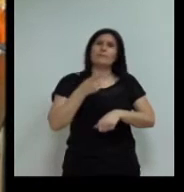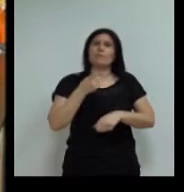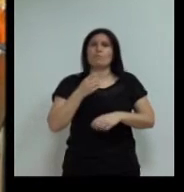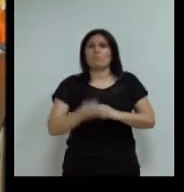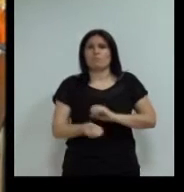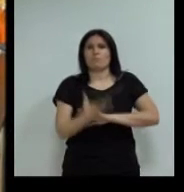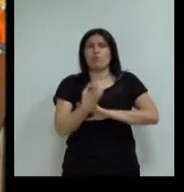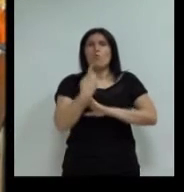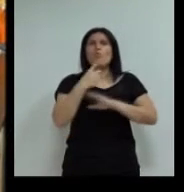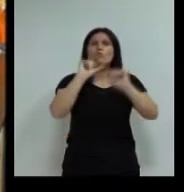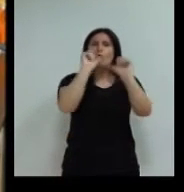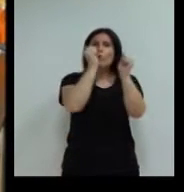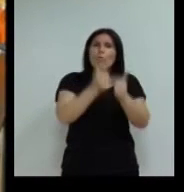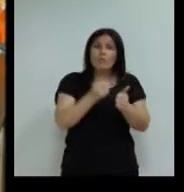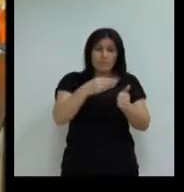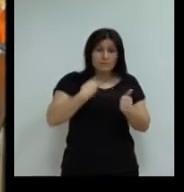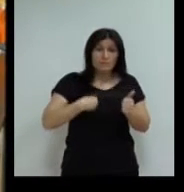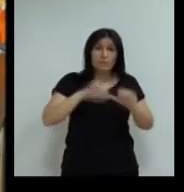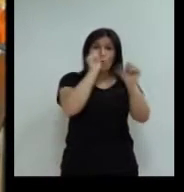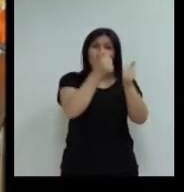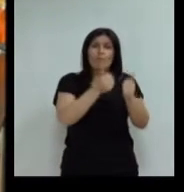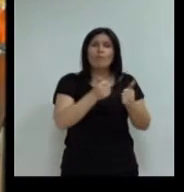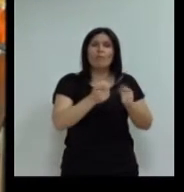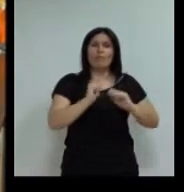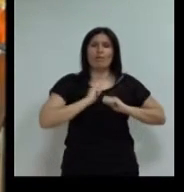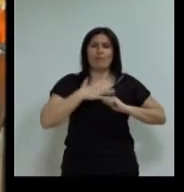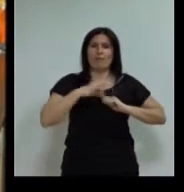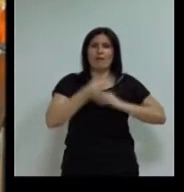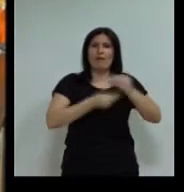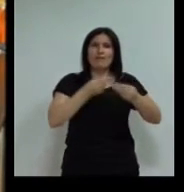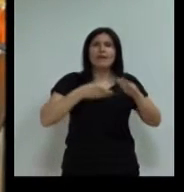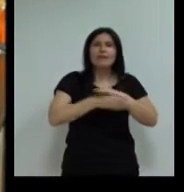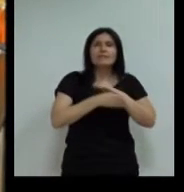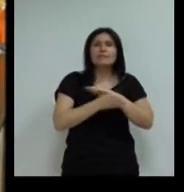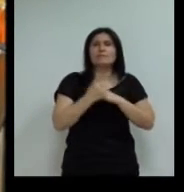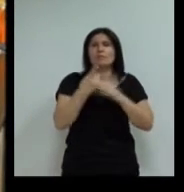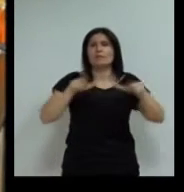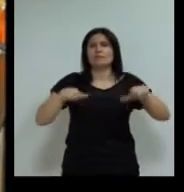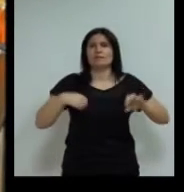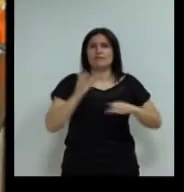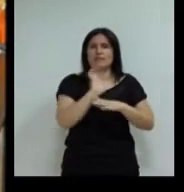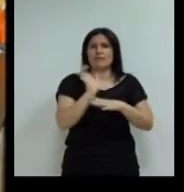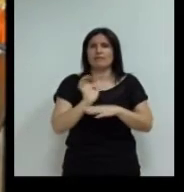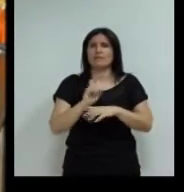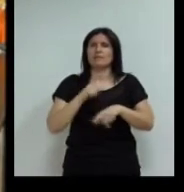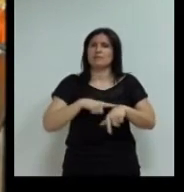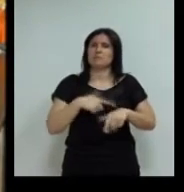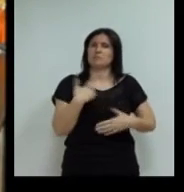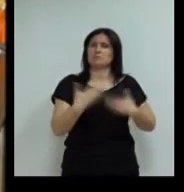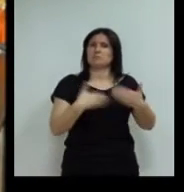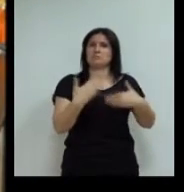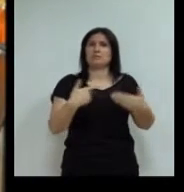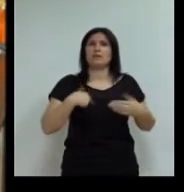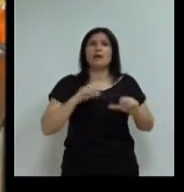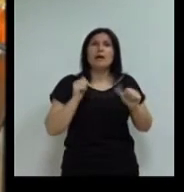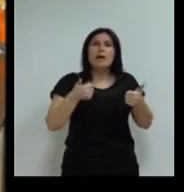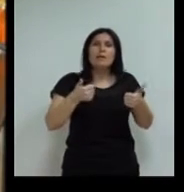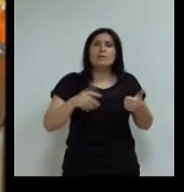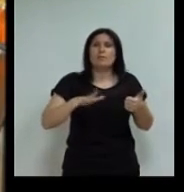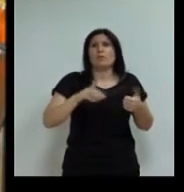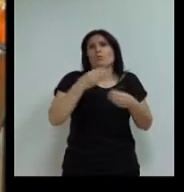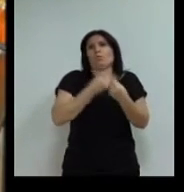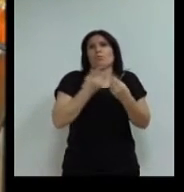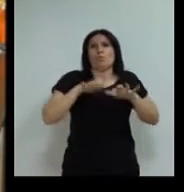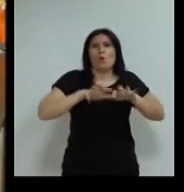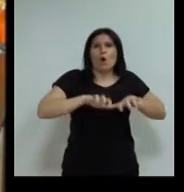modelo que nos permitía hacer accesible una sala de cine con cierta velocidad. Al principio era una gran estación, un ordenador,